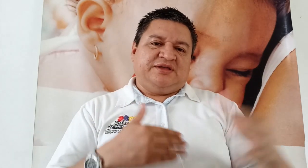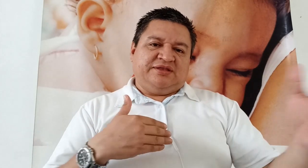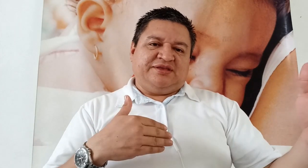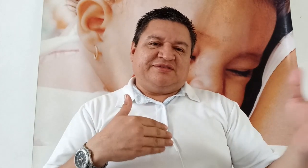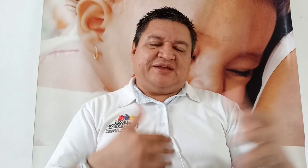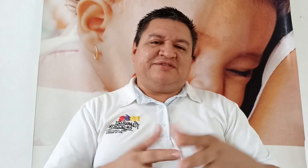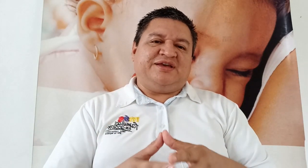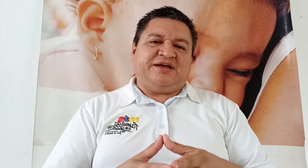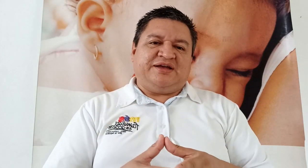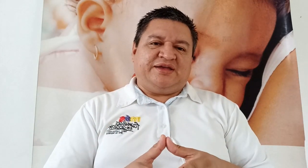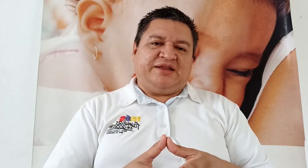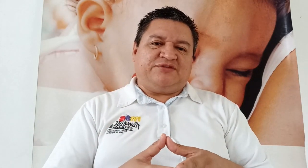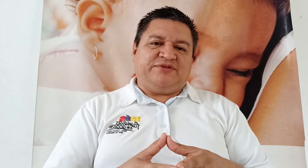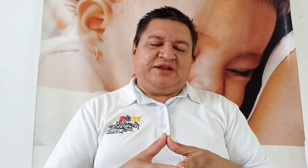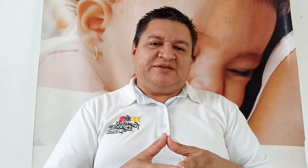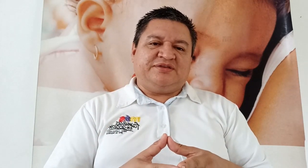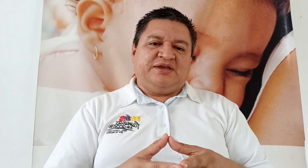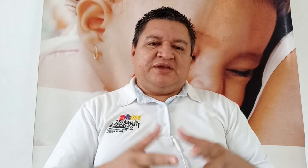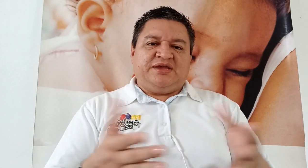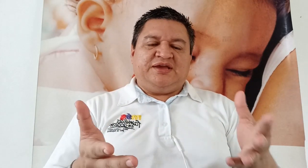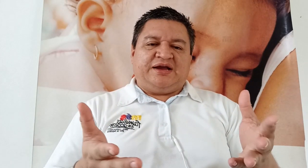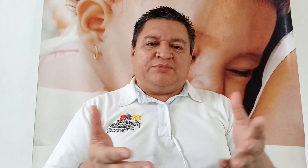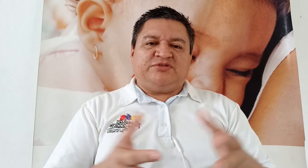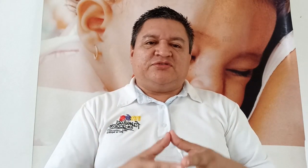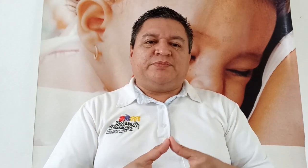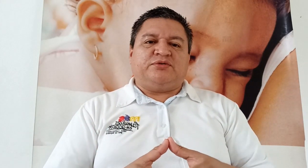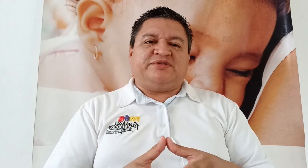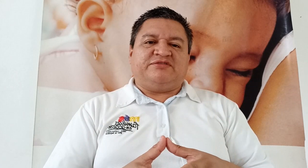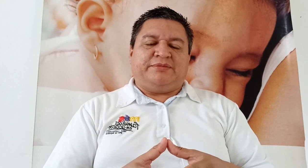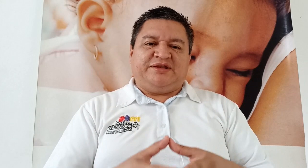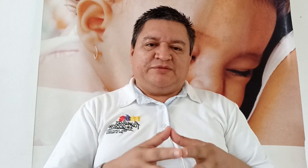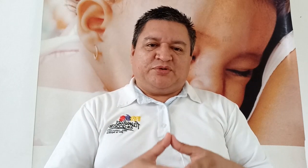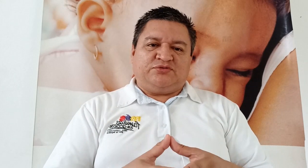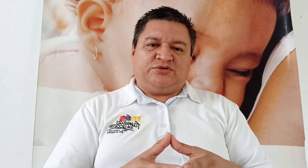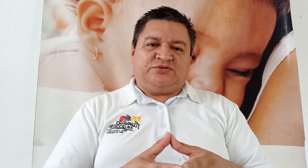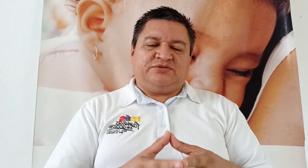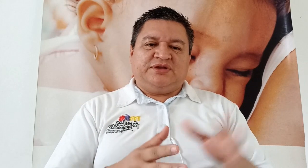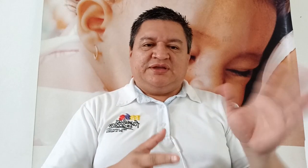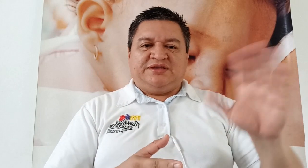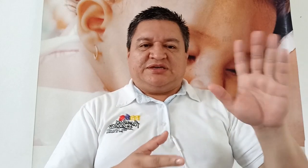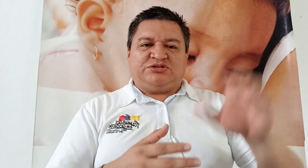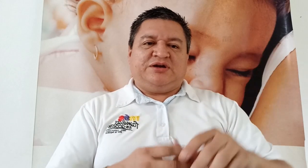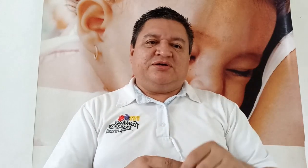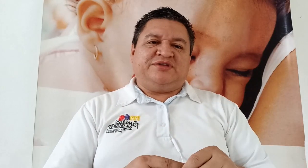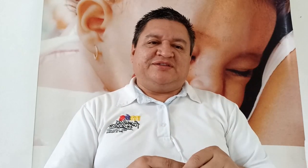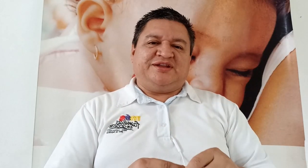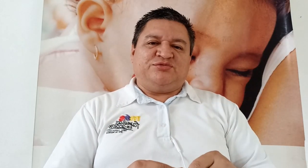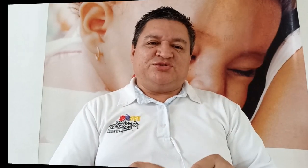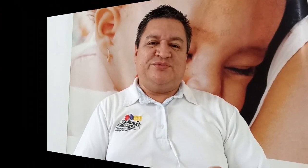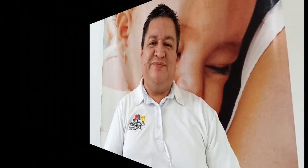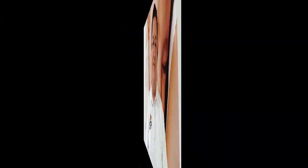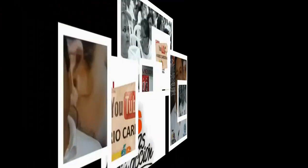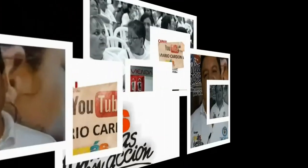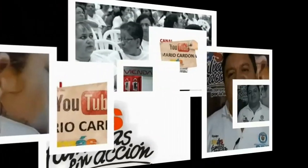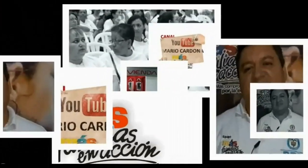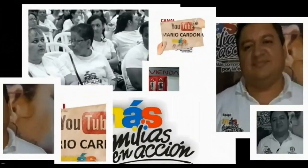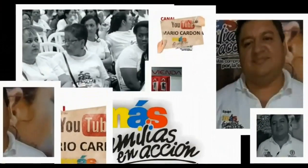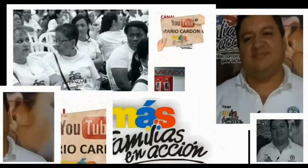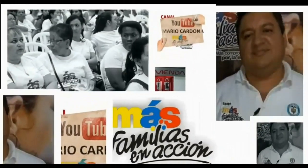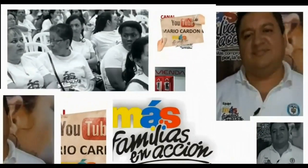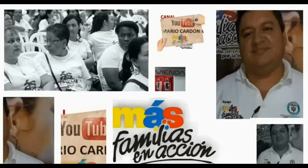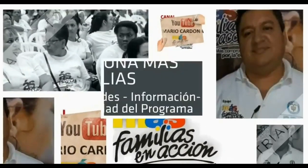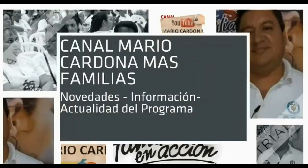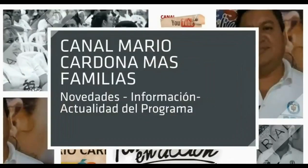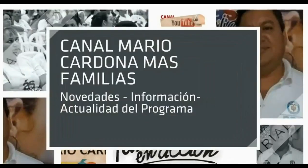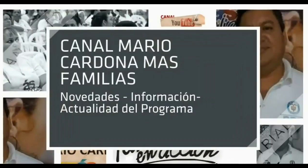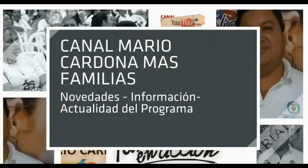tapabocas, distancia en las filas, y hagamos esto por nuestras familias y por nosotros. Chao, chao, se les quiere mucho.